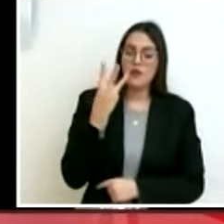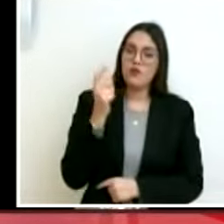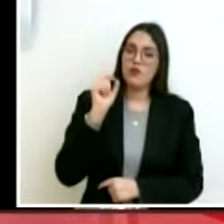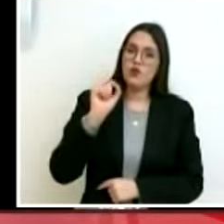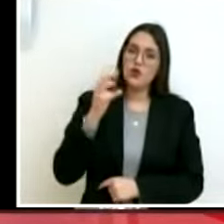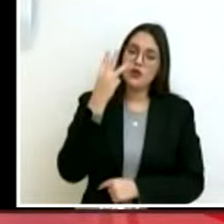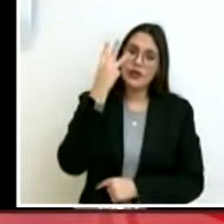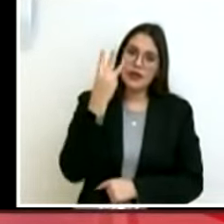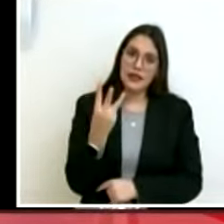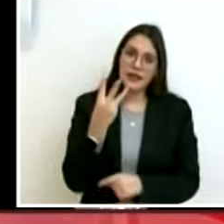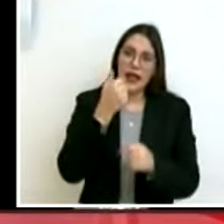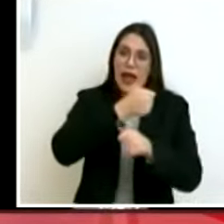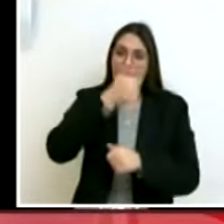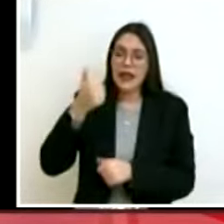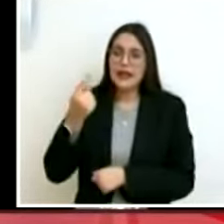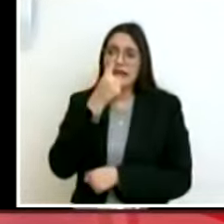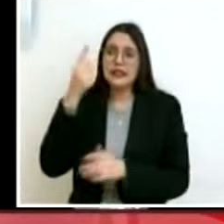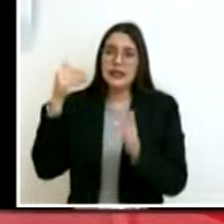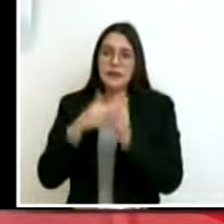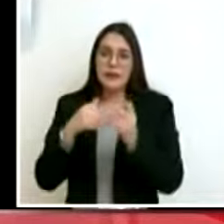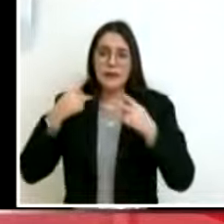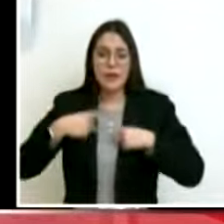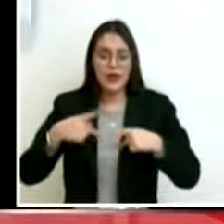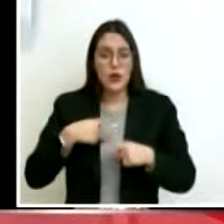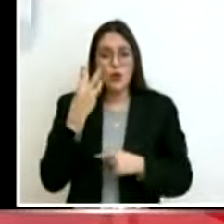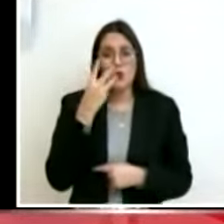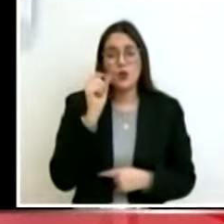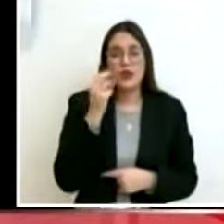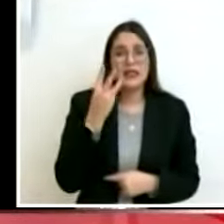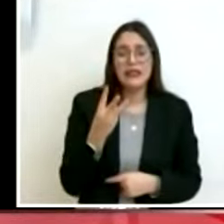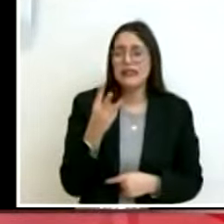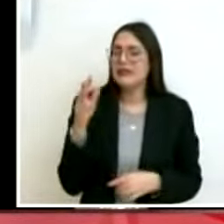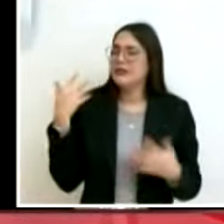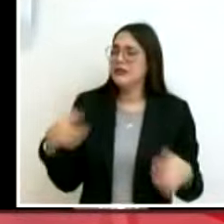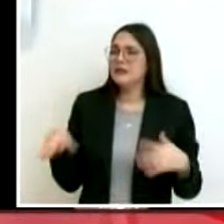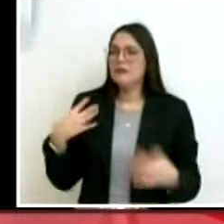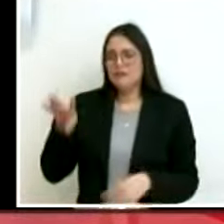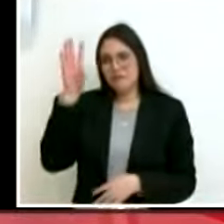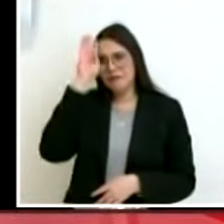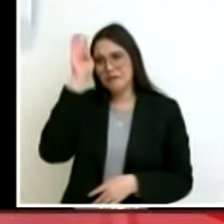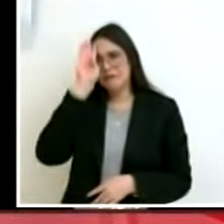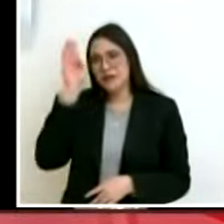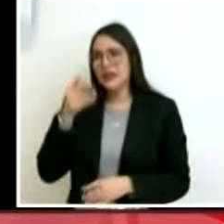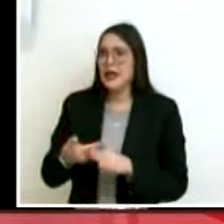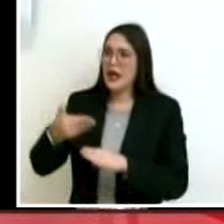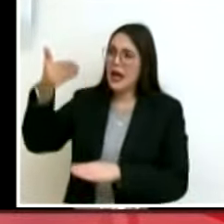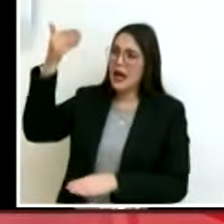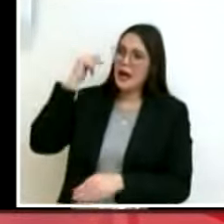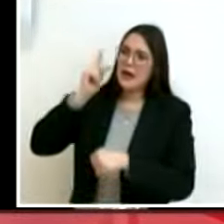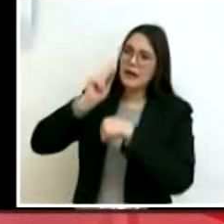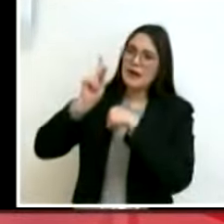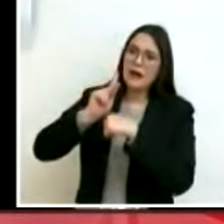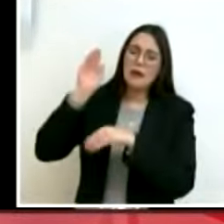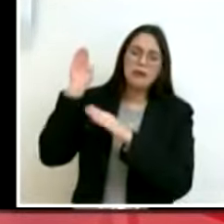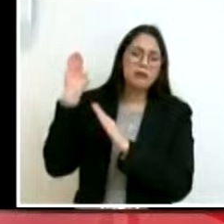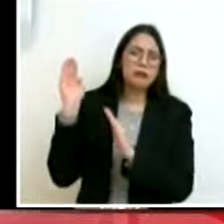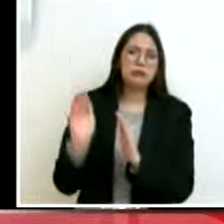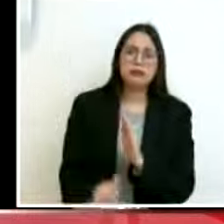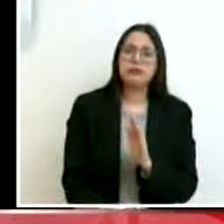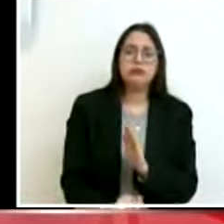3.3 por cada 100,000 habitantes. Así nos dejaron el país. Eso es lo que hay que